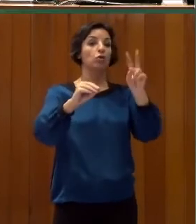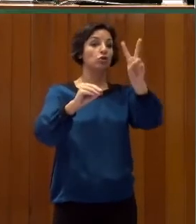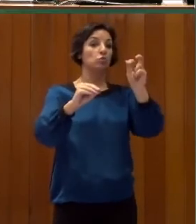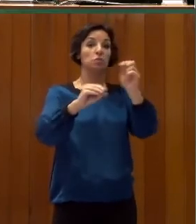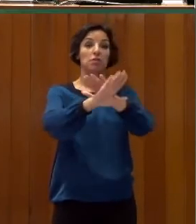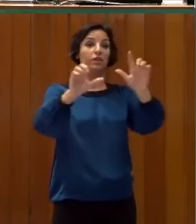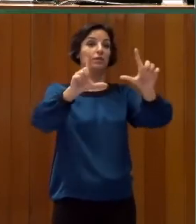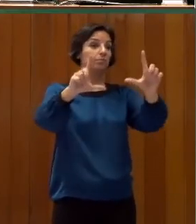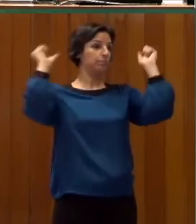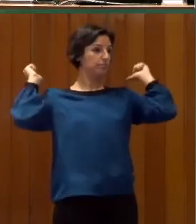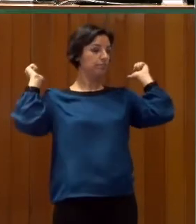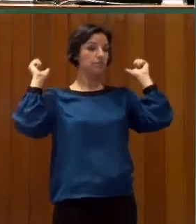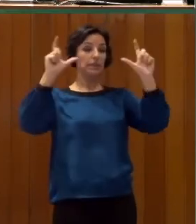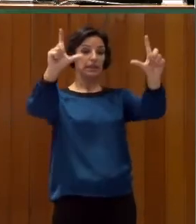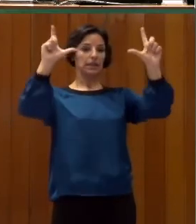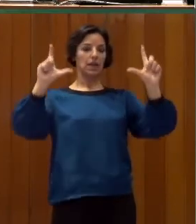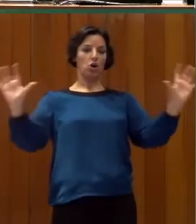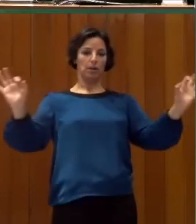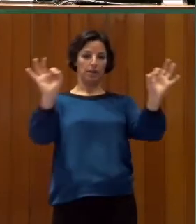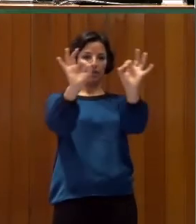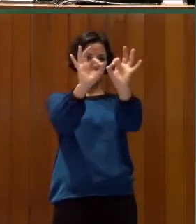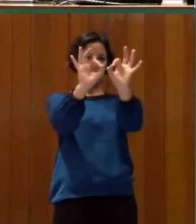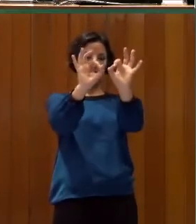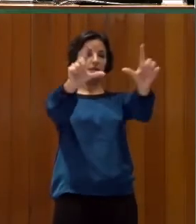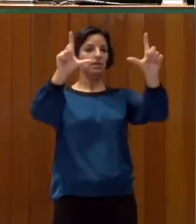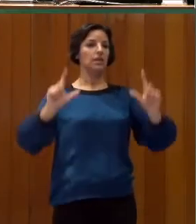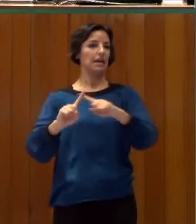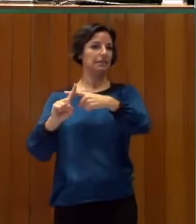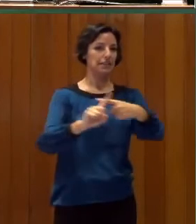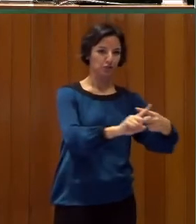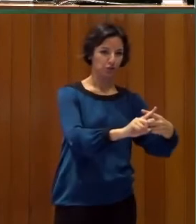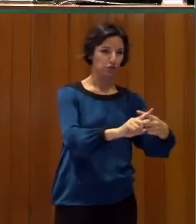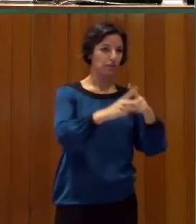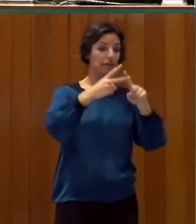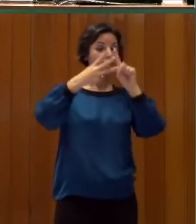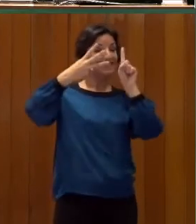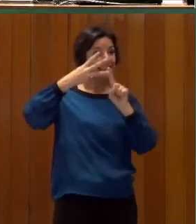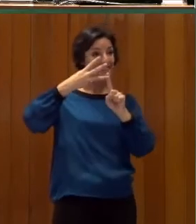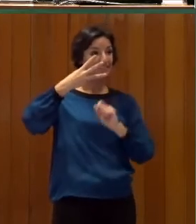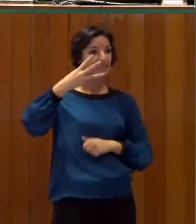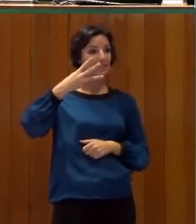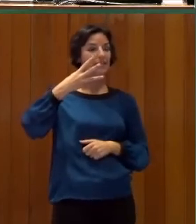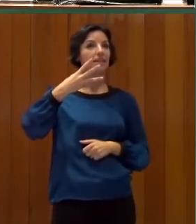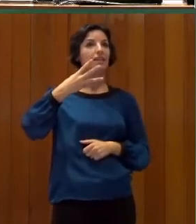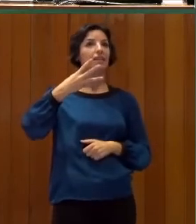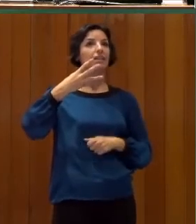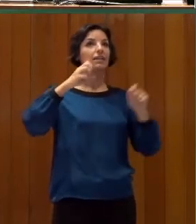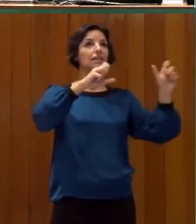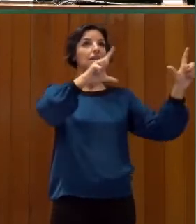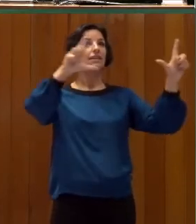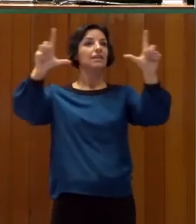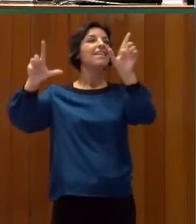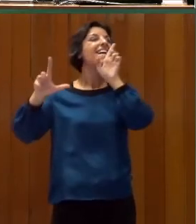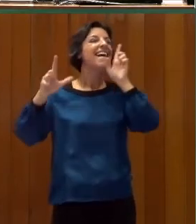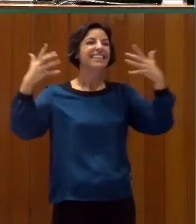de fijación y siguiente estímulo. Y en la tercera parte del Stroop verbal se presenta la interferencia que